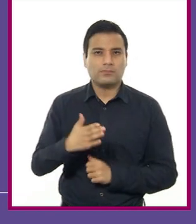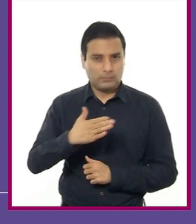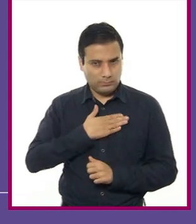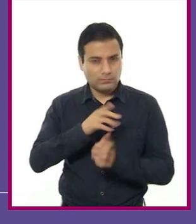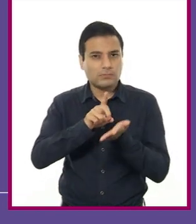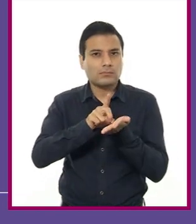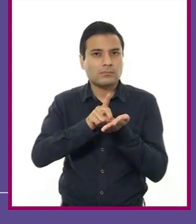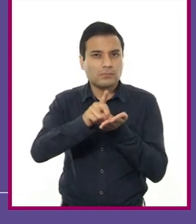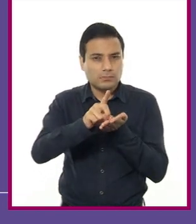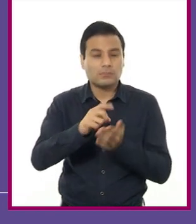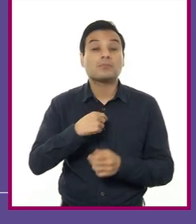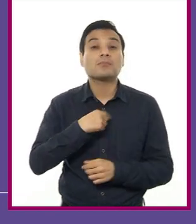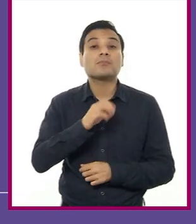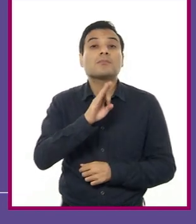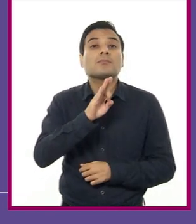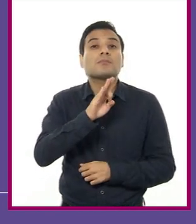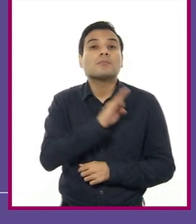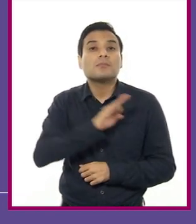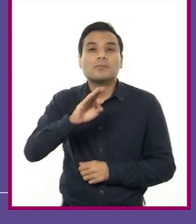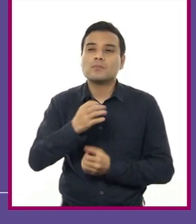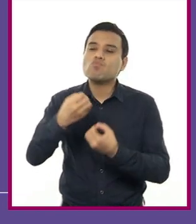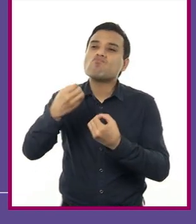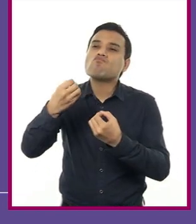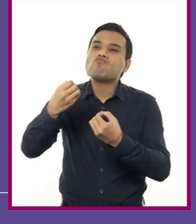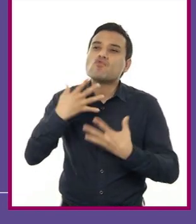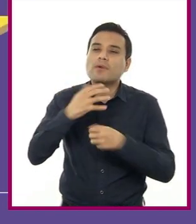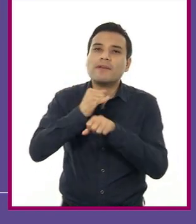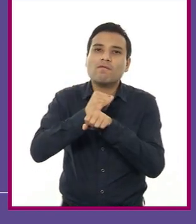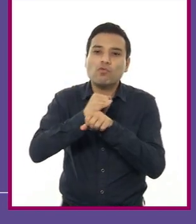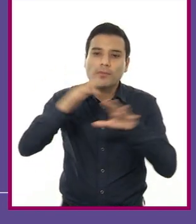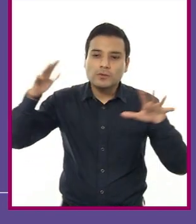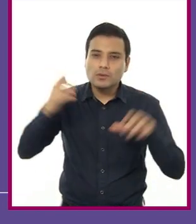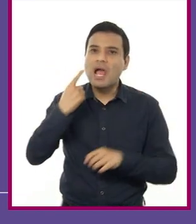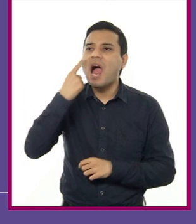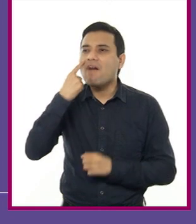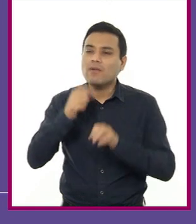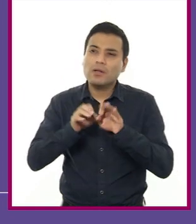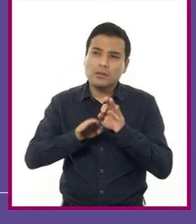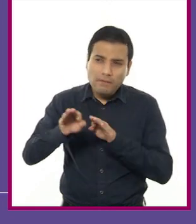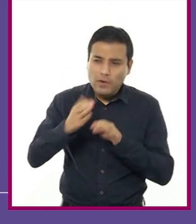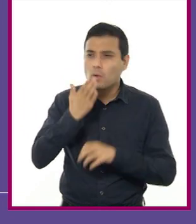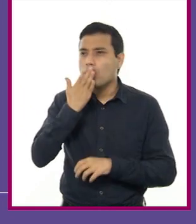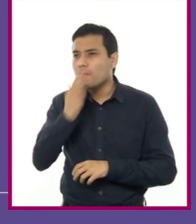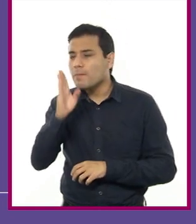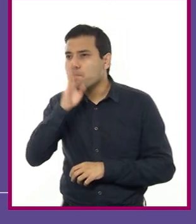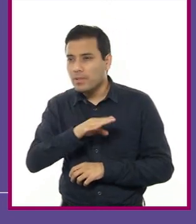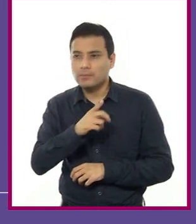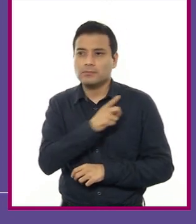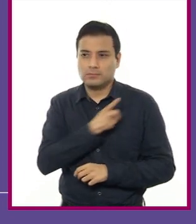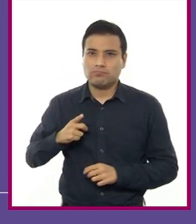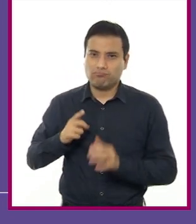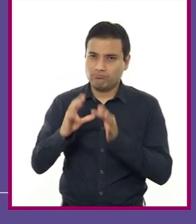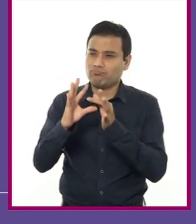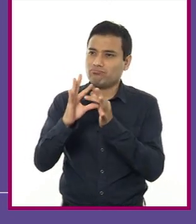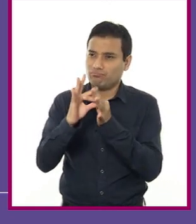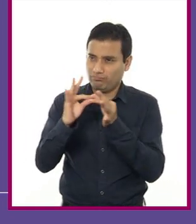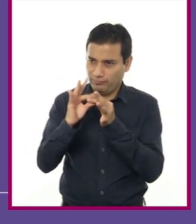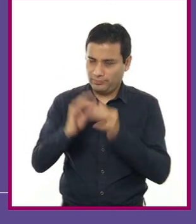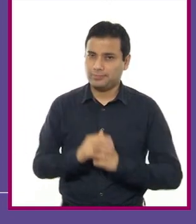a acceder a la información que concierne a su gestión pública. Es así que en los